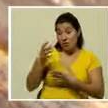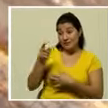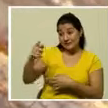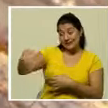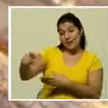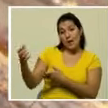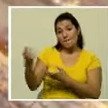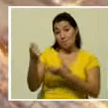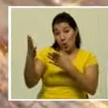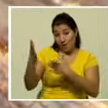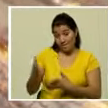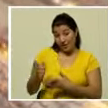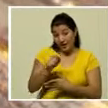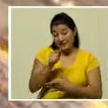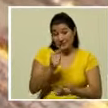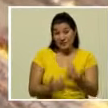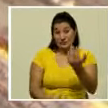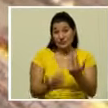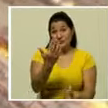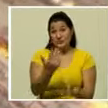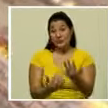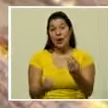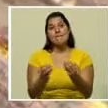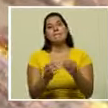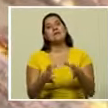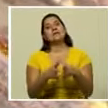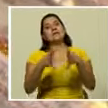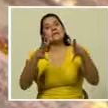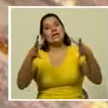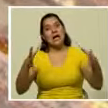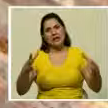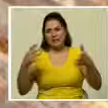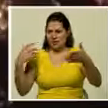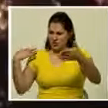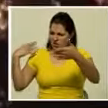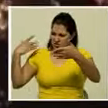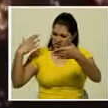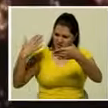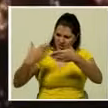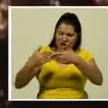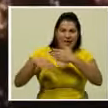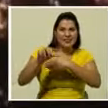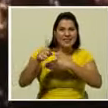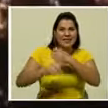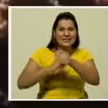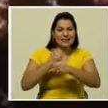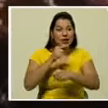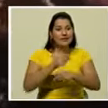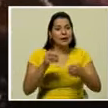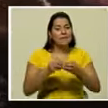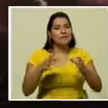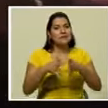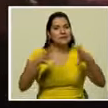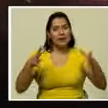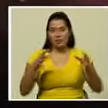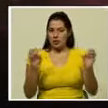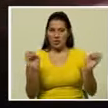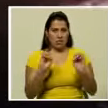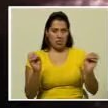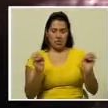de Bomberos, este siniestro es el más grande en los últimos 10 años en el país. Pese a esto, no se sufrió pérdida de ningún